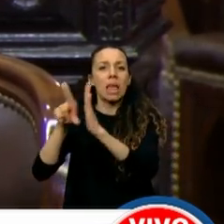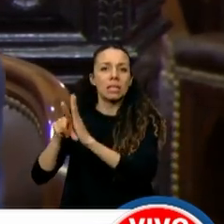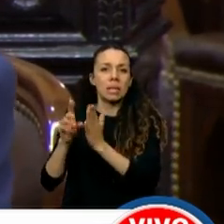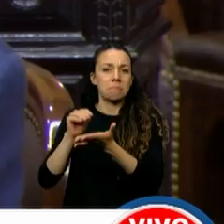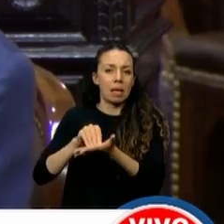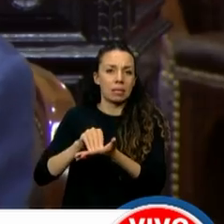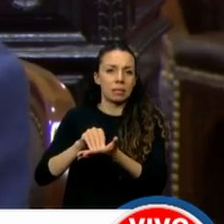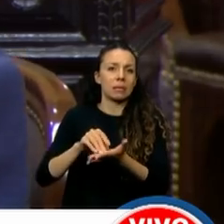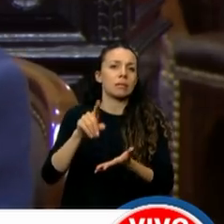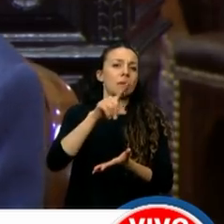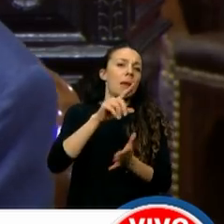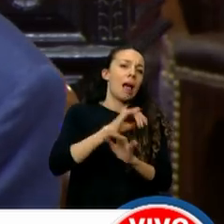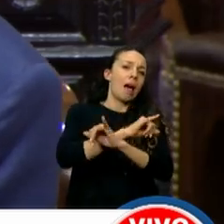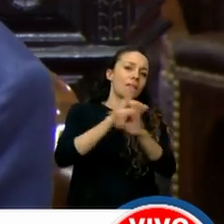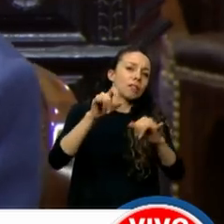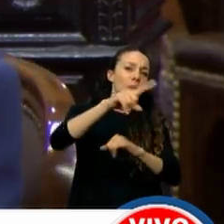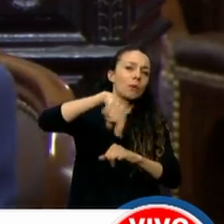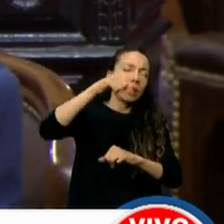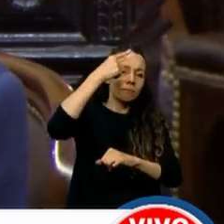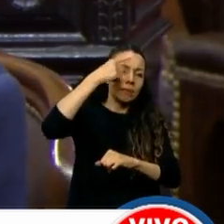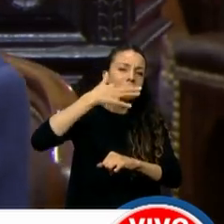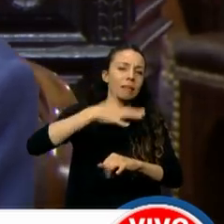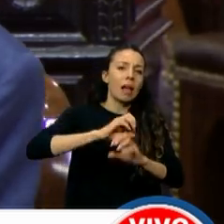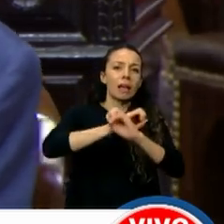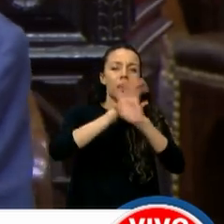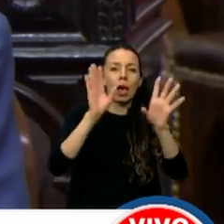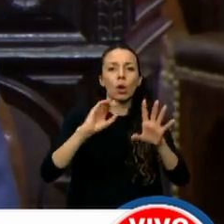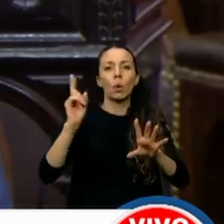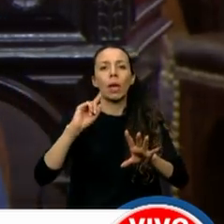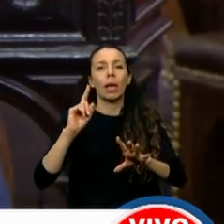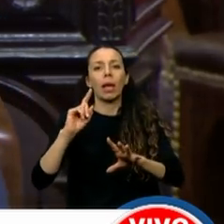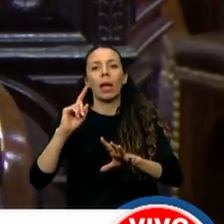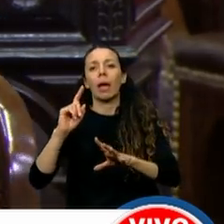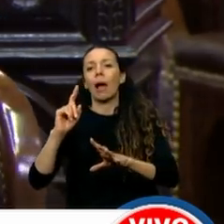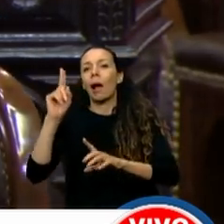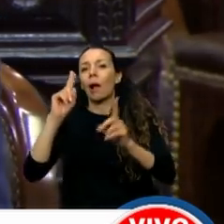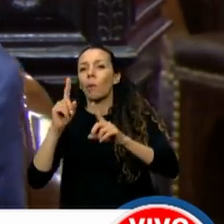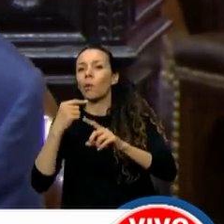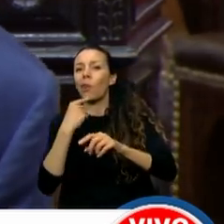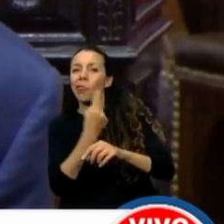claro y no se coman el verso que a cada rato están pendiente